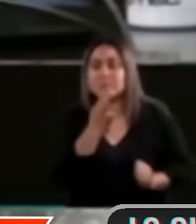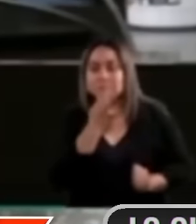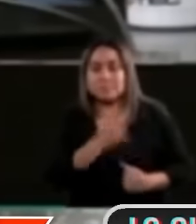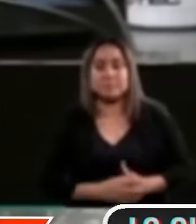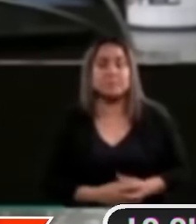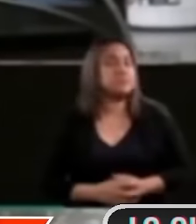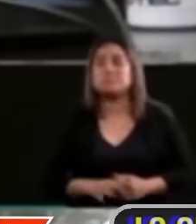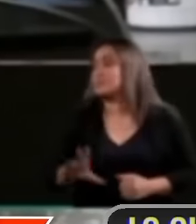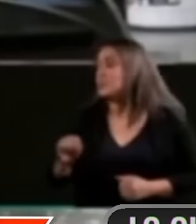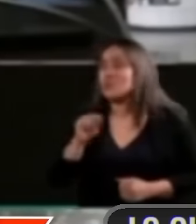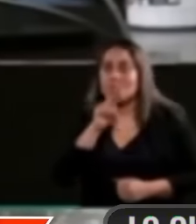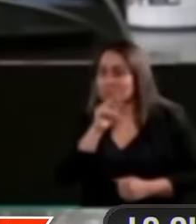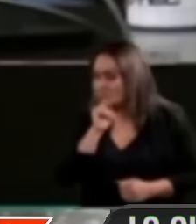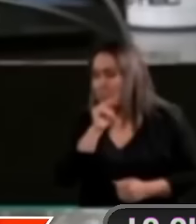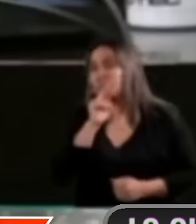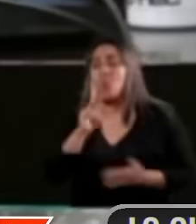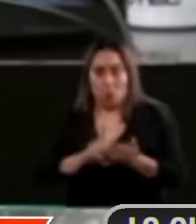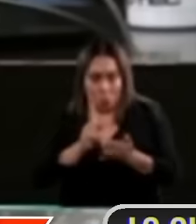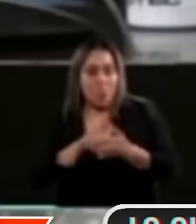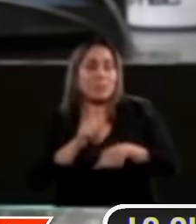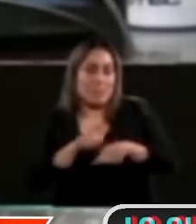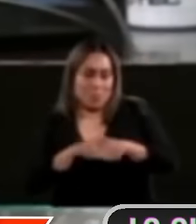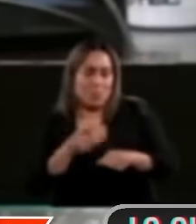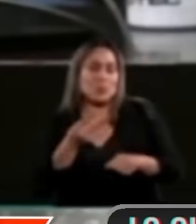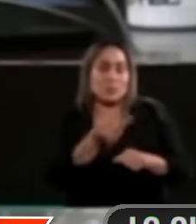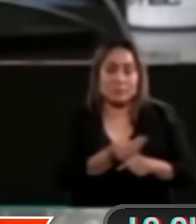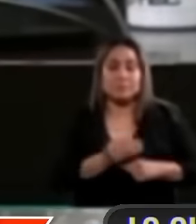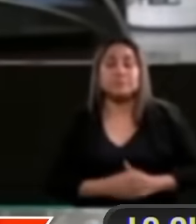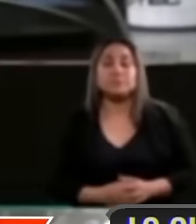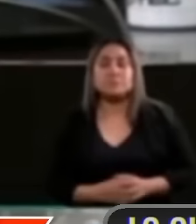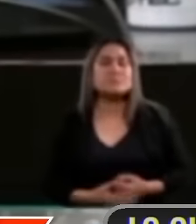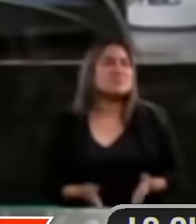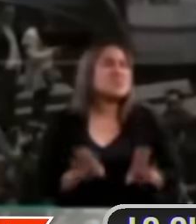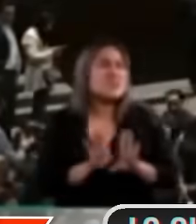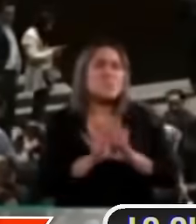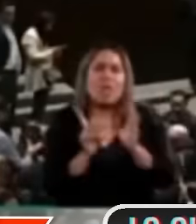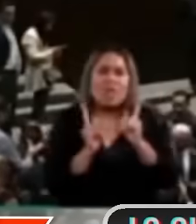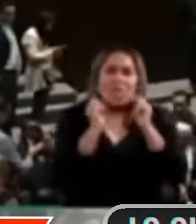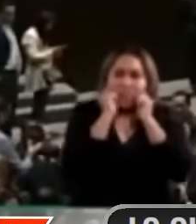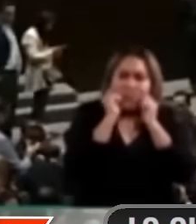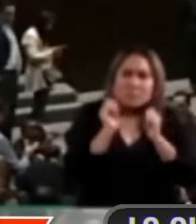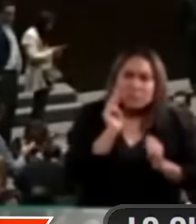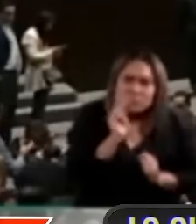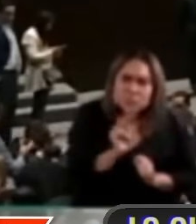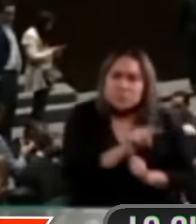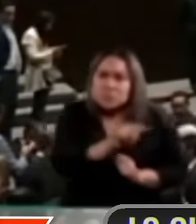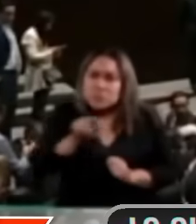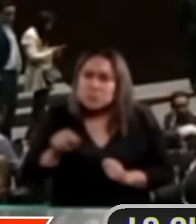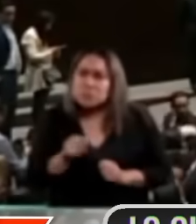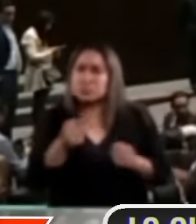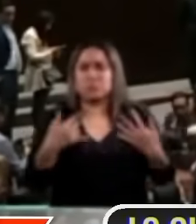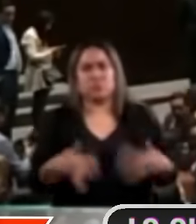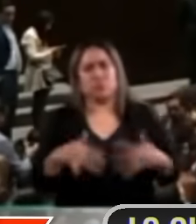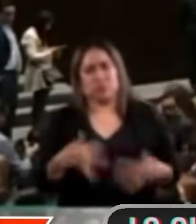No se preocupe, vamos, se recupera el tiempo. Aquí con absoluto cinismo e impunidad utilizan la más